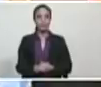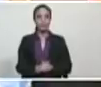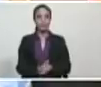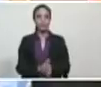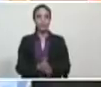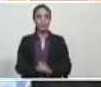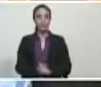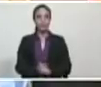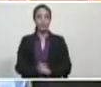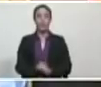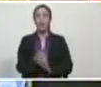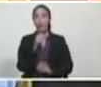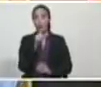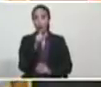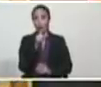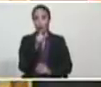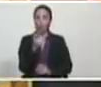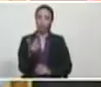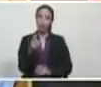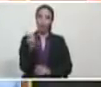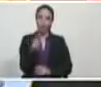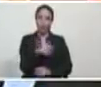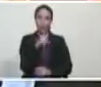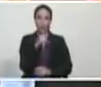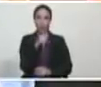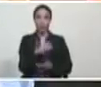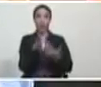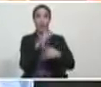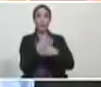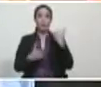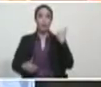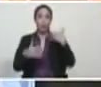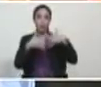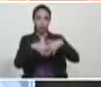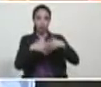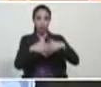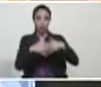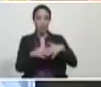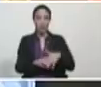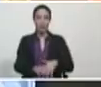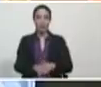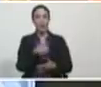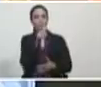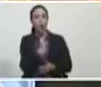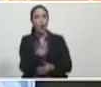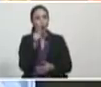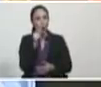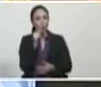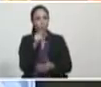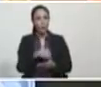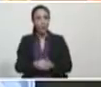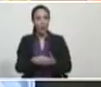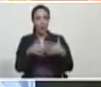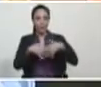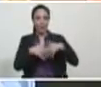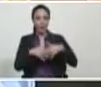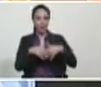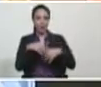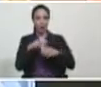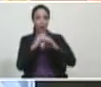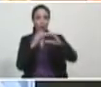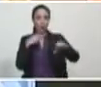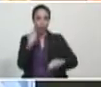Y anuncio también, atención, presidente de la empresa Yutón, mayor general Carlos Osorio, que